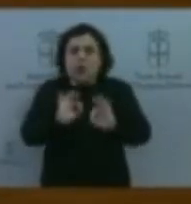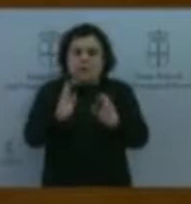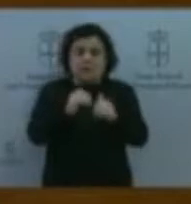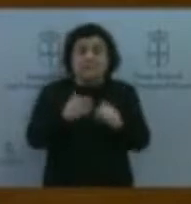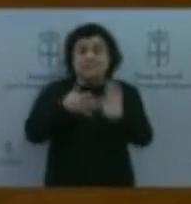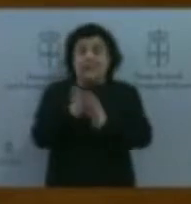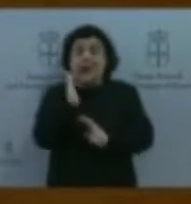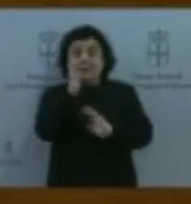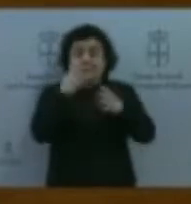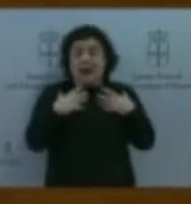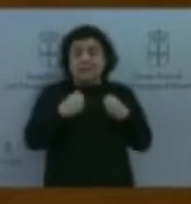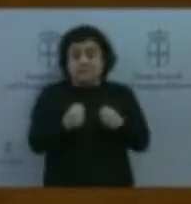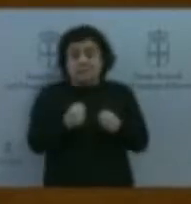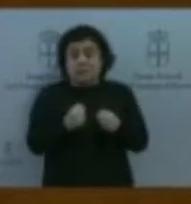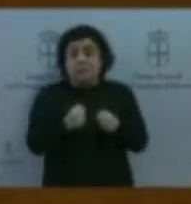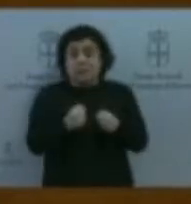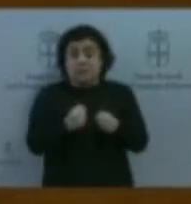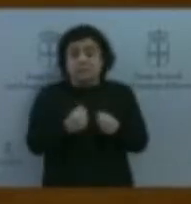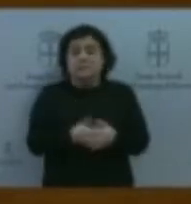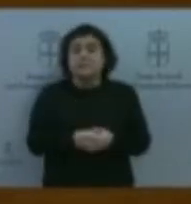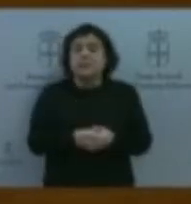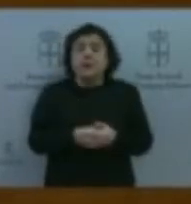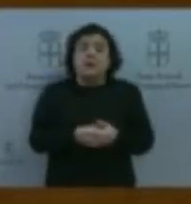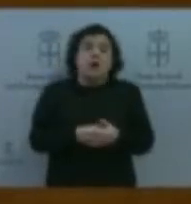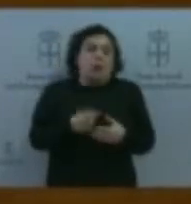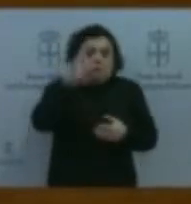salud. Problemas psicológicos, problemas físicos, etcétera,